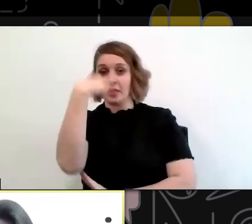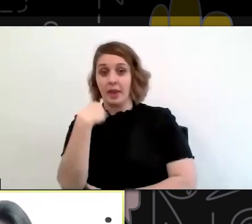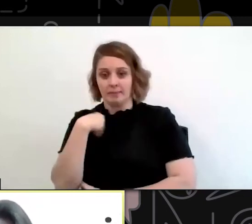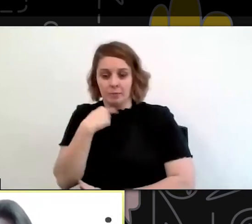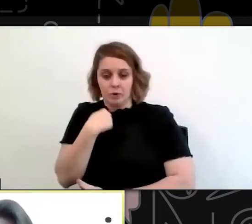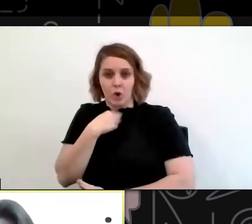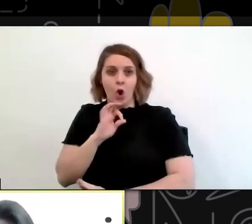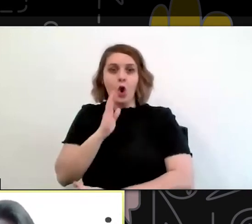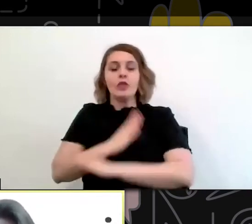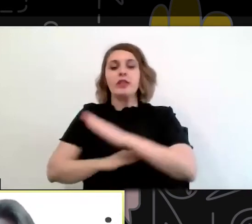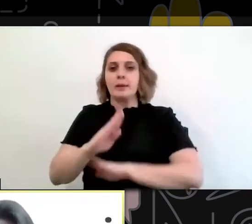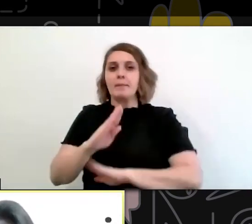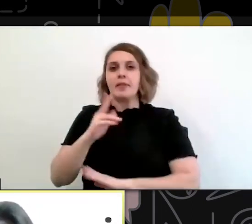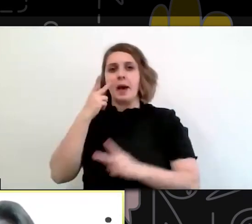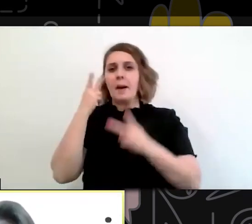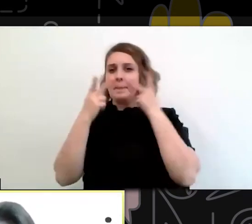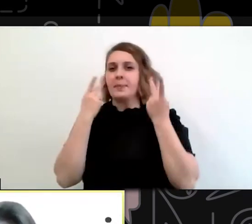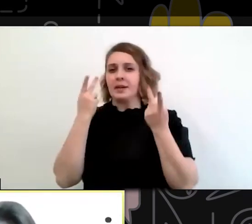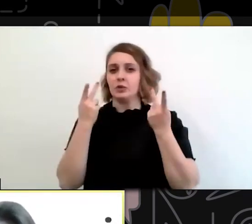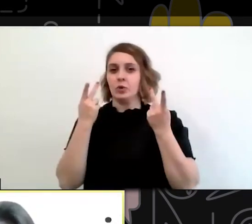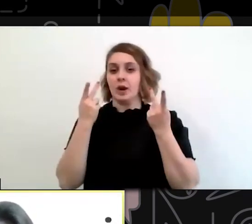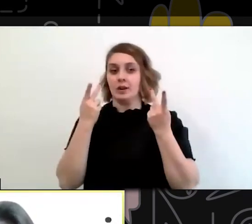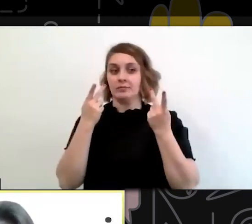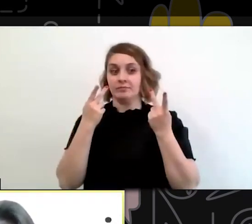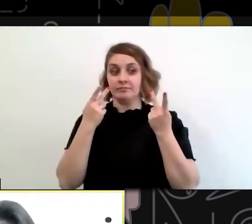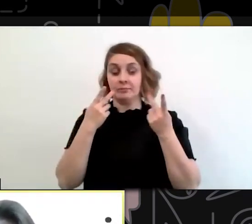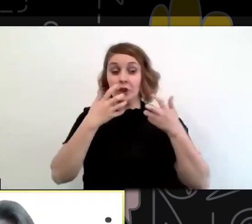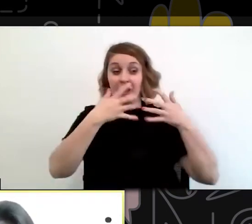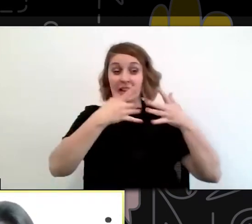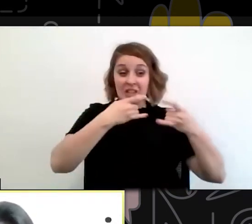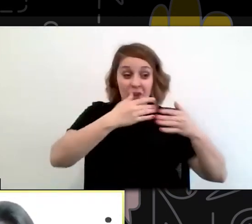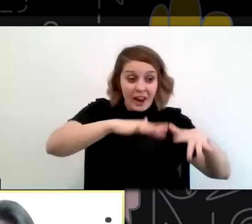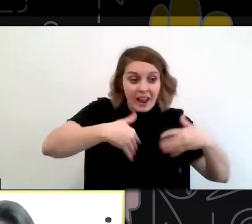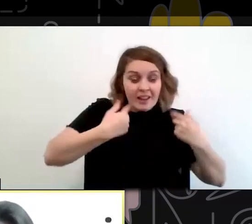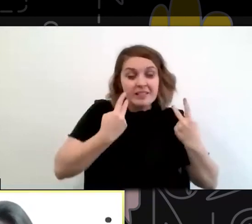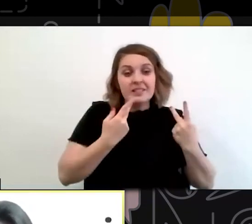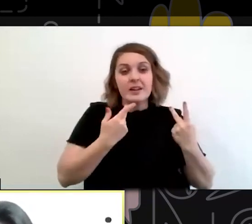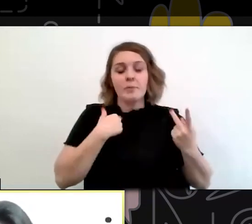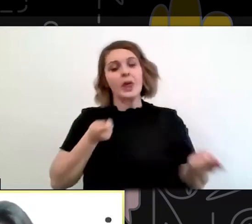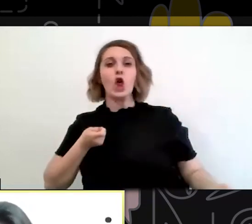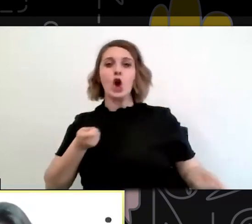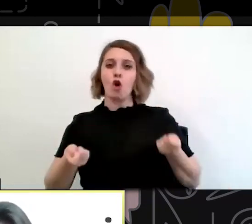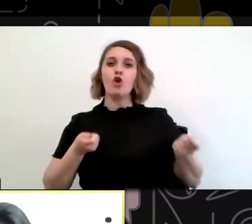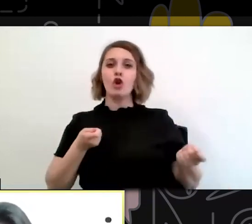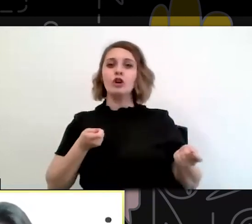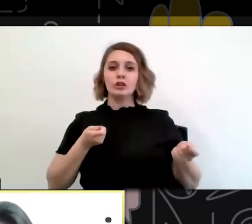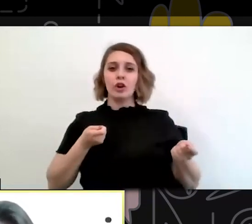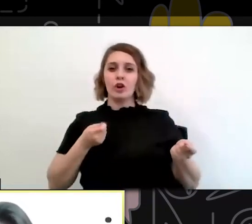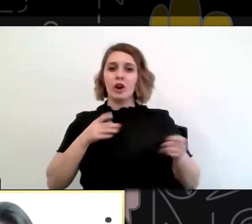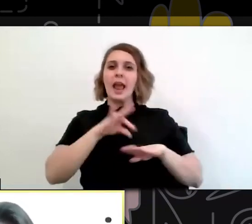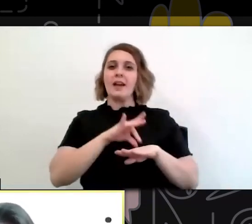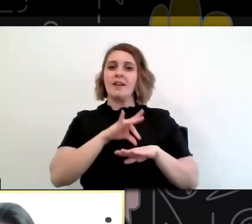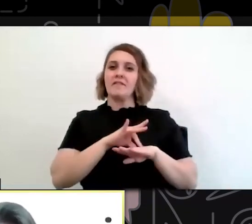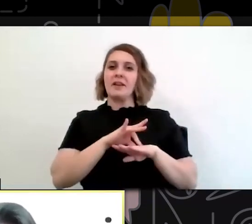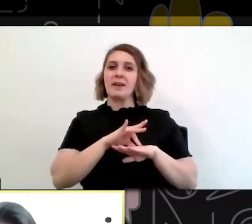con discapacidad visual y nos permite pues el poder tener un control sobre la enfermedad